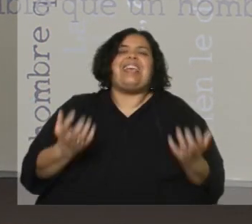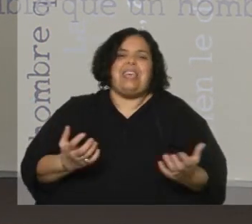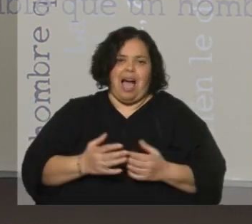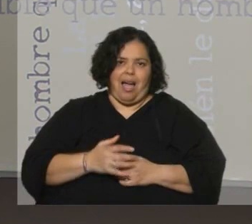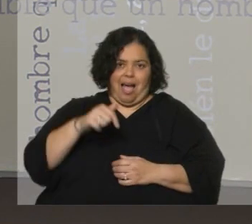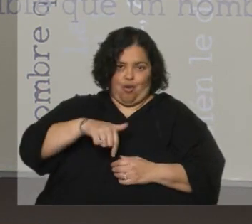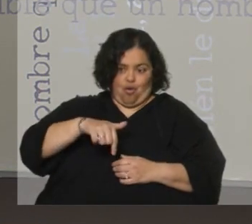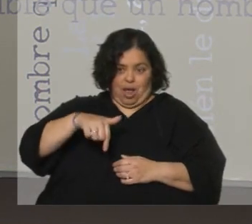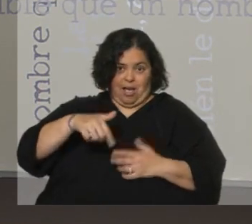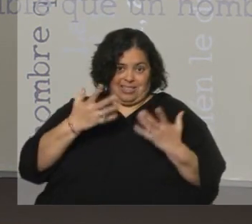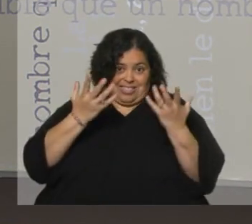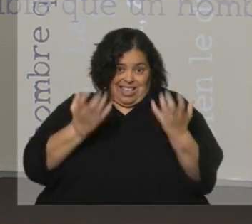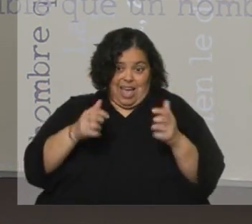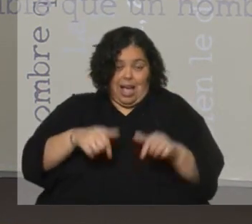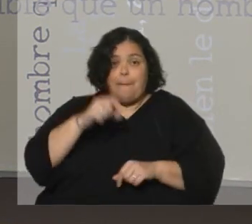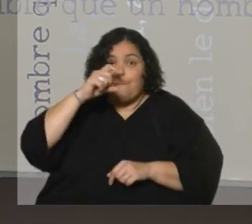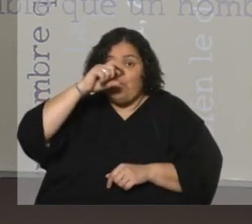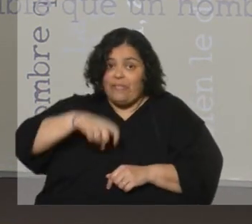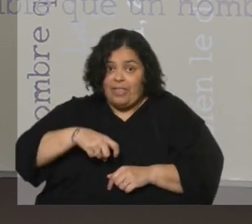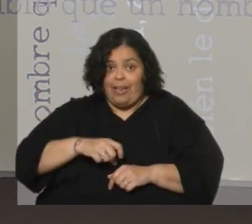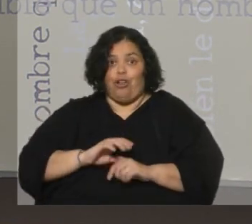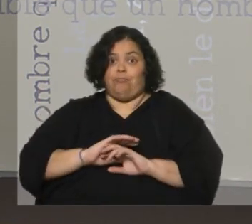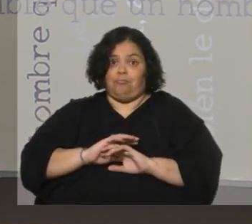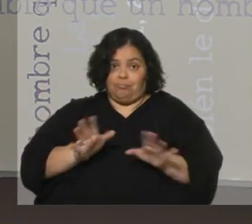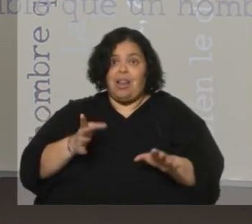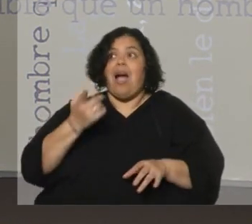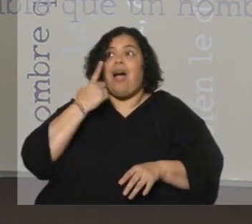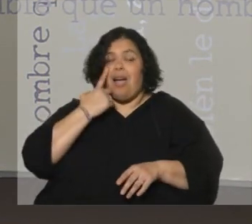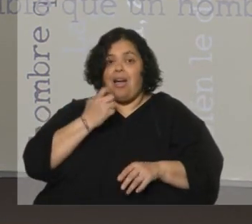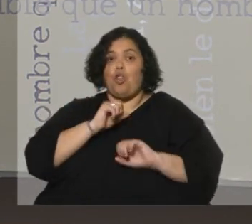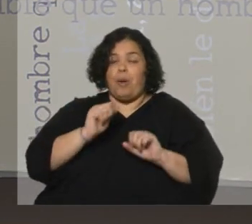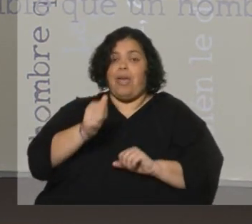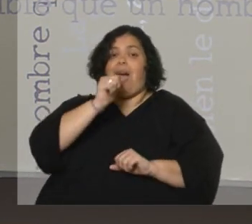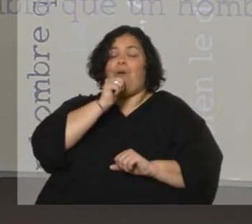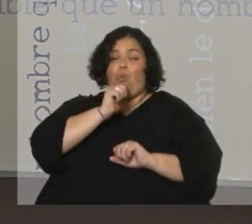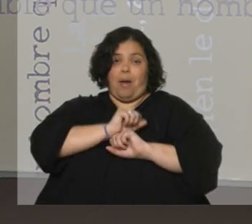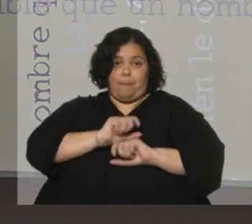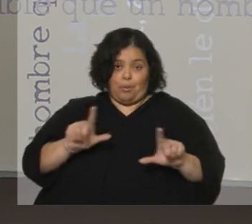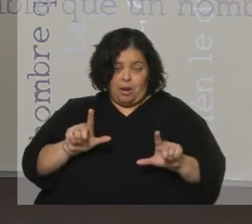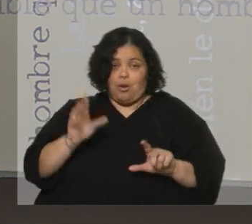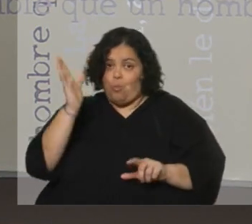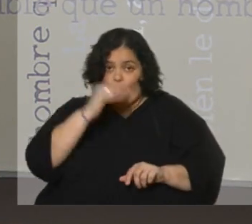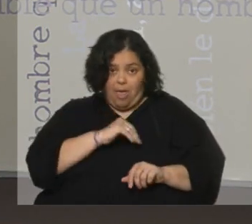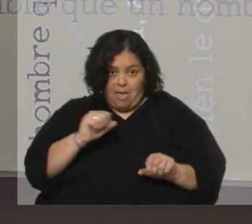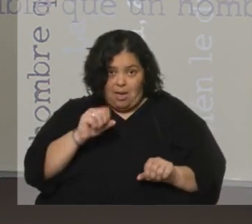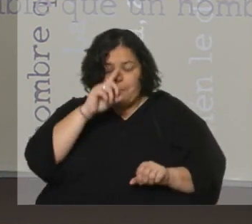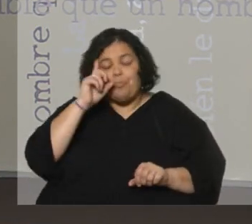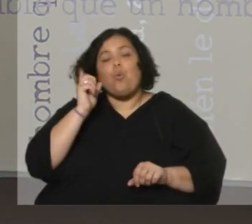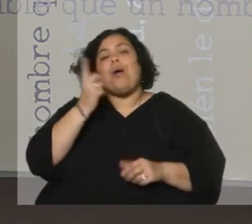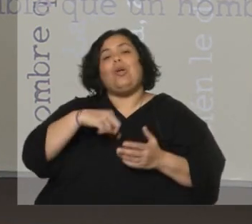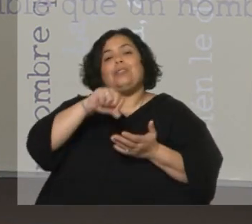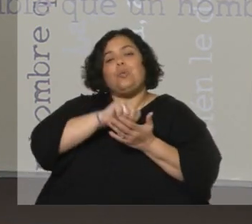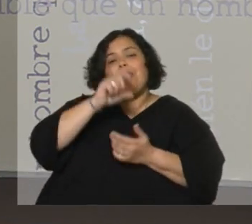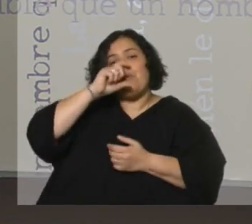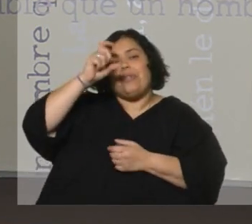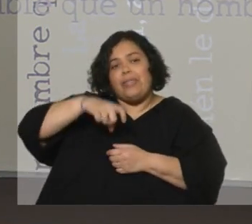llegó hasta acá o sea realmente la sec dijo no bueno no puedo tomar agua este cuando cuando cuando la ciudad de Montevideo tuvo que